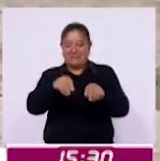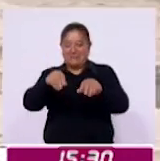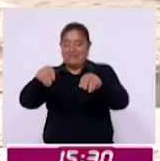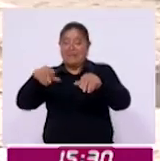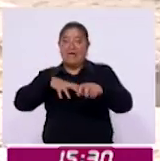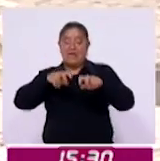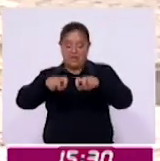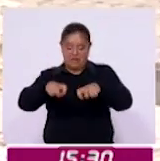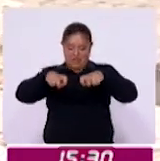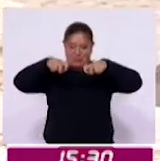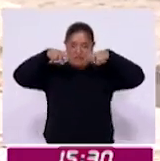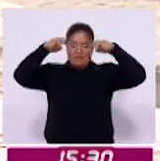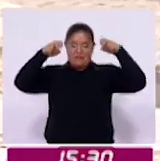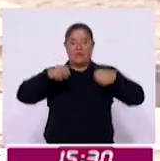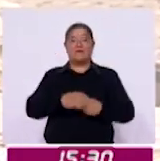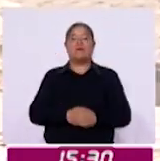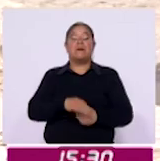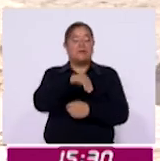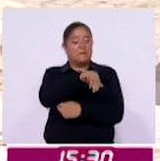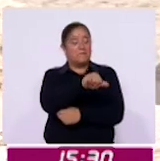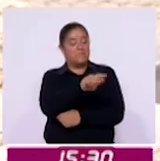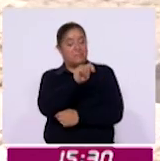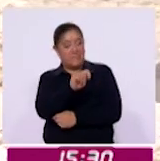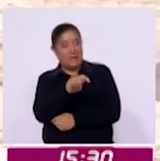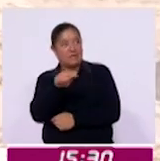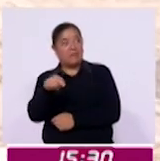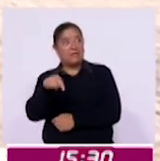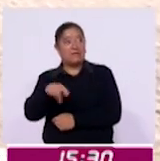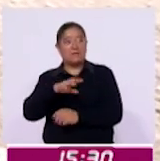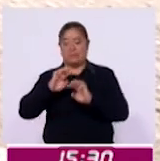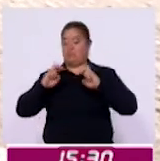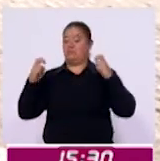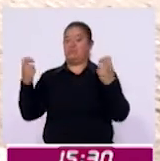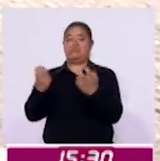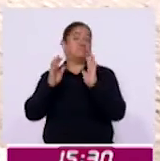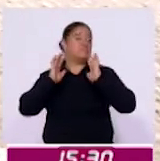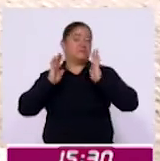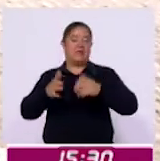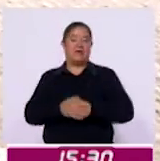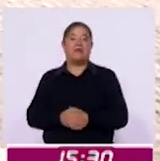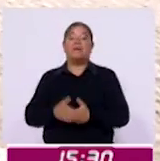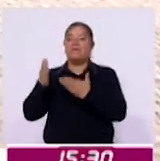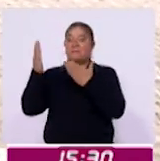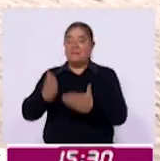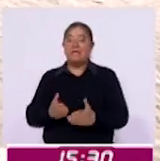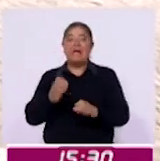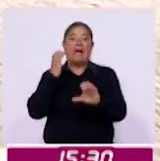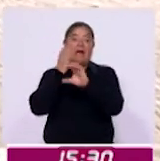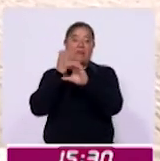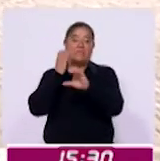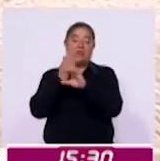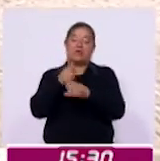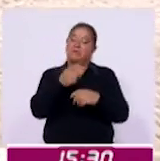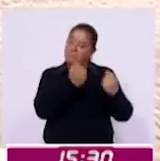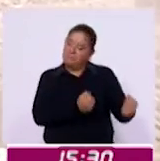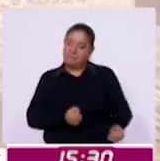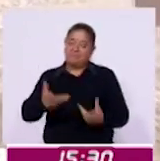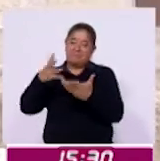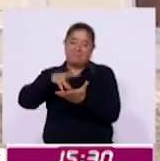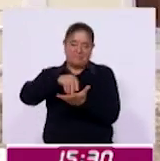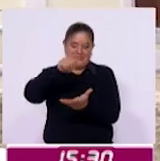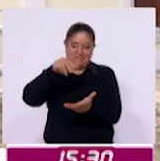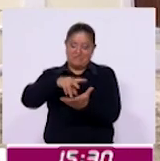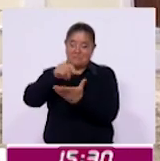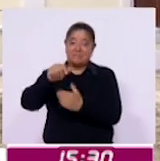graderío en el Museo de Arte de Tlaxcala. Aquí ya se quitó todo el redondel y solamente vendrán los camiones para que se lleven la diferente arena